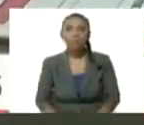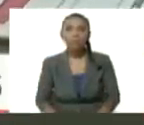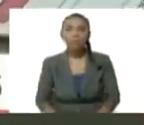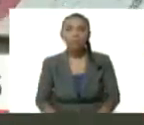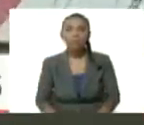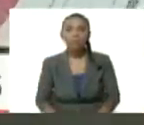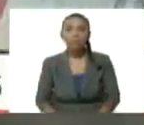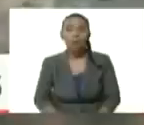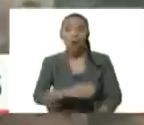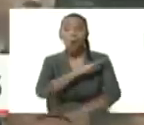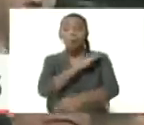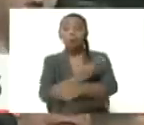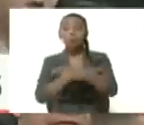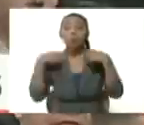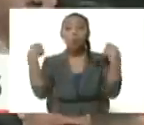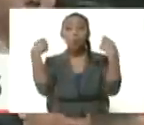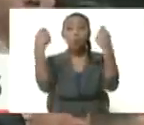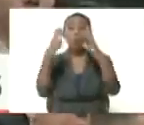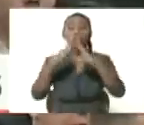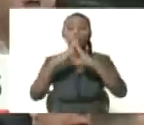Con el poder popular todo.